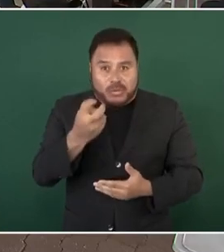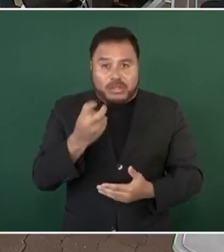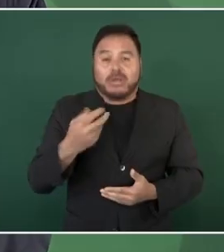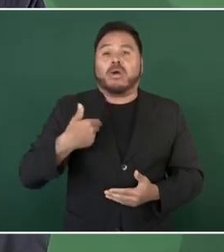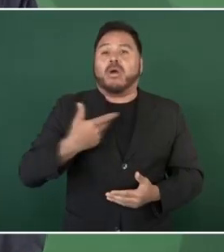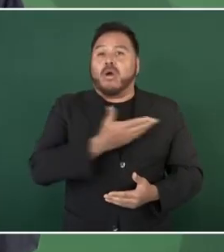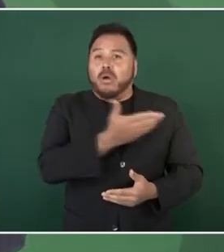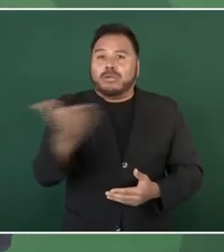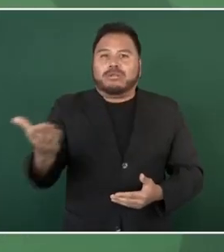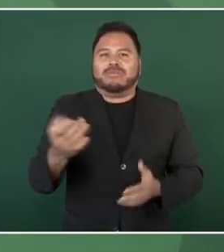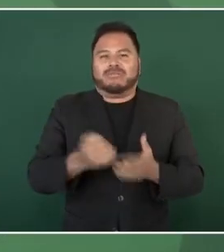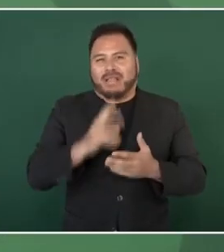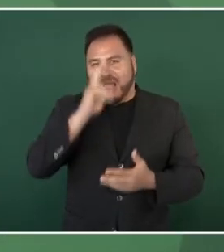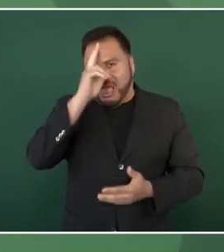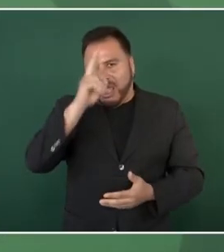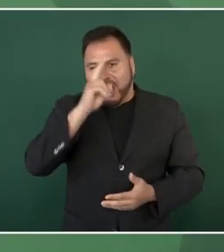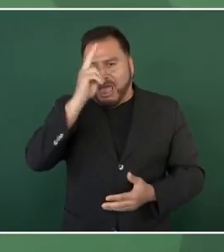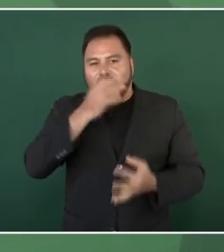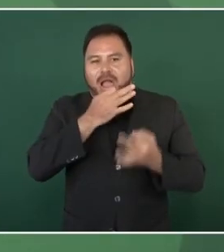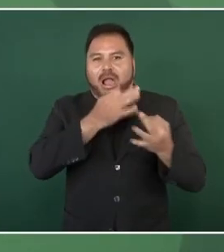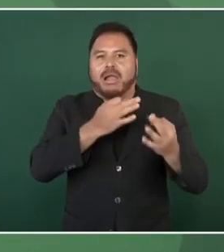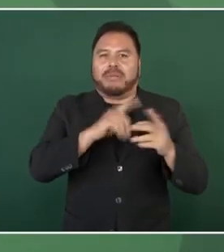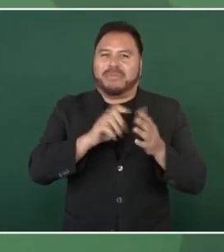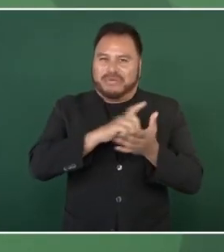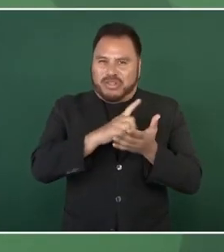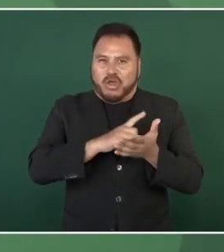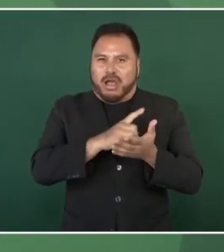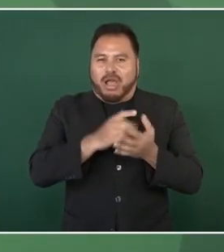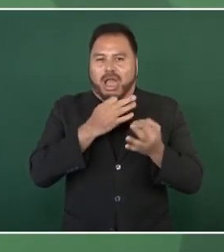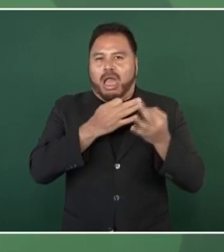tanto vicio por las drogas.